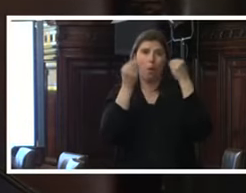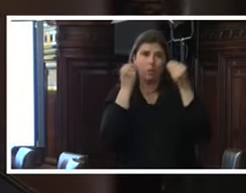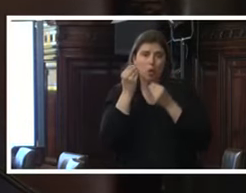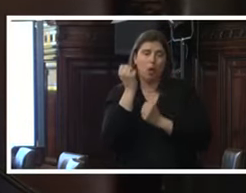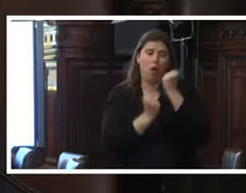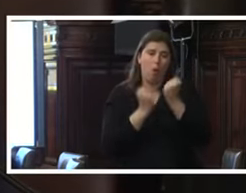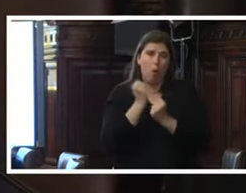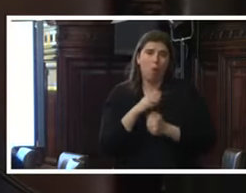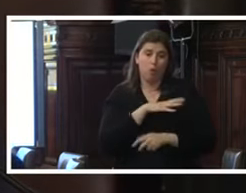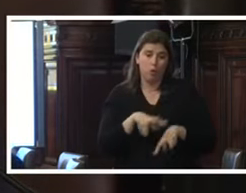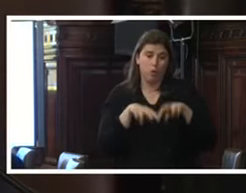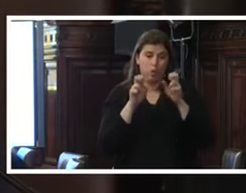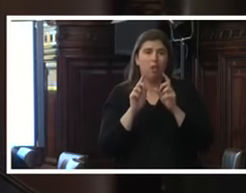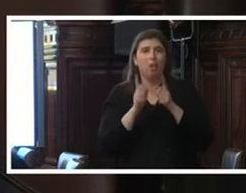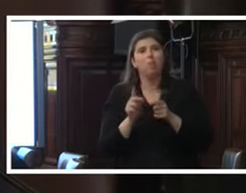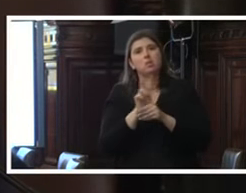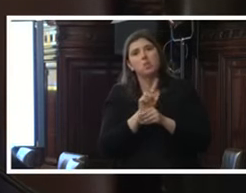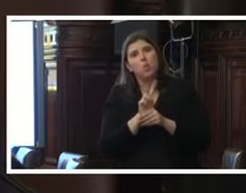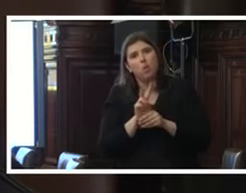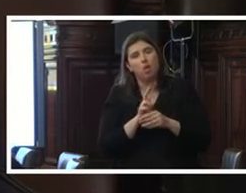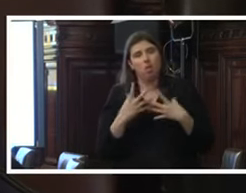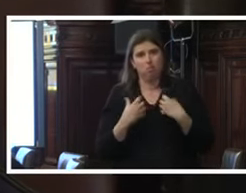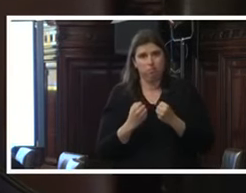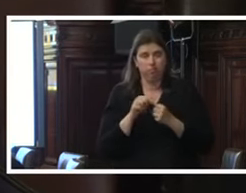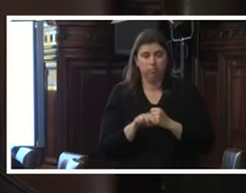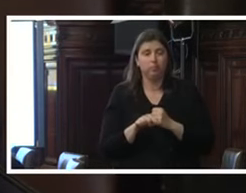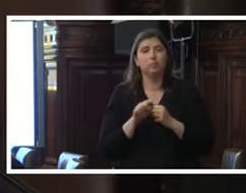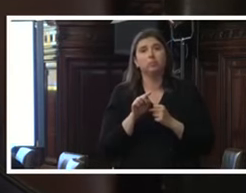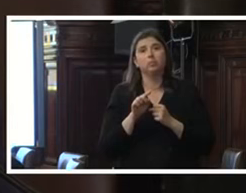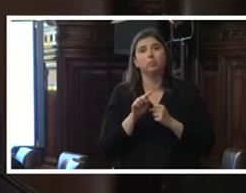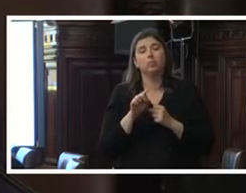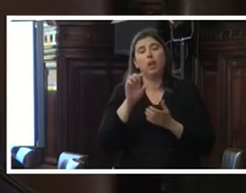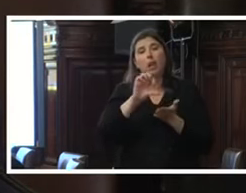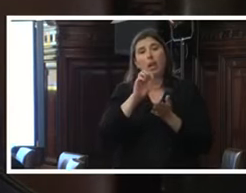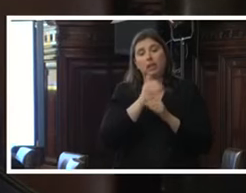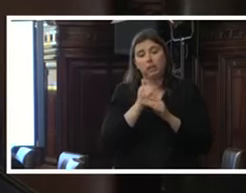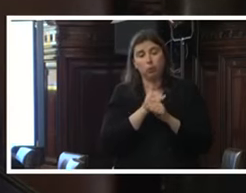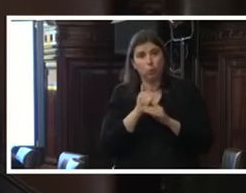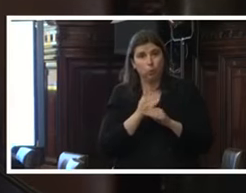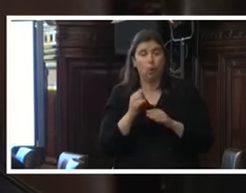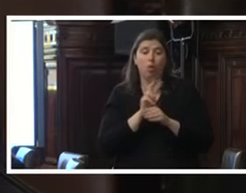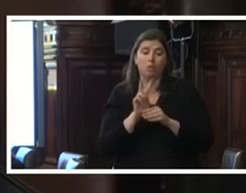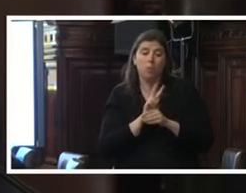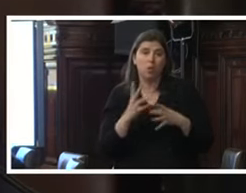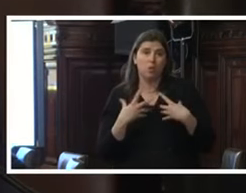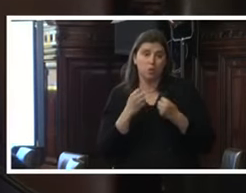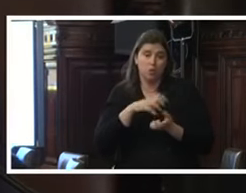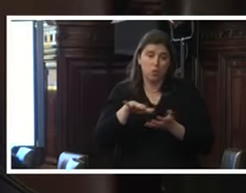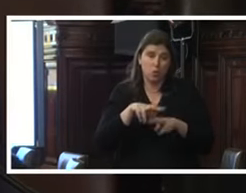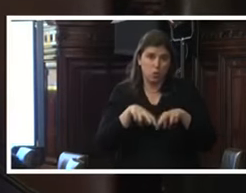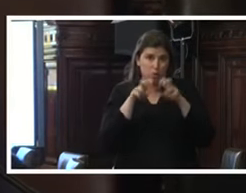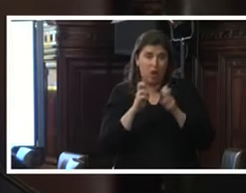social es el tema de la seguridad social y pensiones de acuerdo a cifras del instituto salvadoreño del seguro social para el año 2017 hay un total de